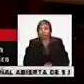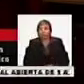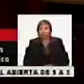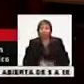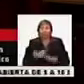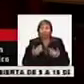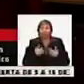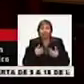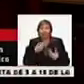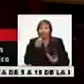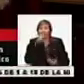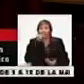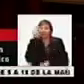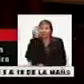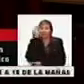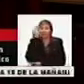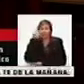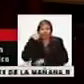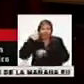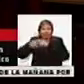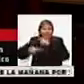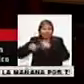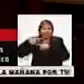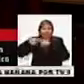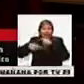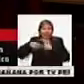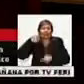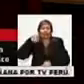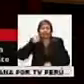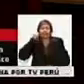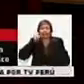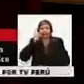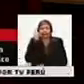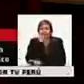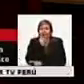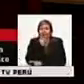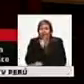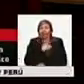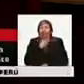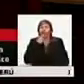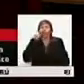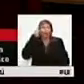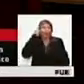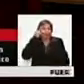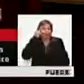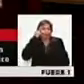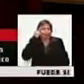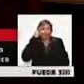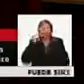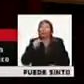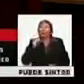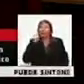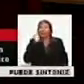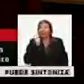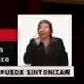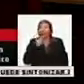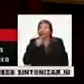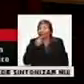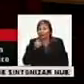nos tocaba almorzar con él todos los días, con el maestro. Por eso, que Ayla de la